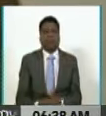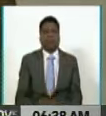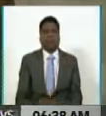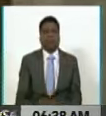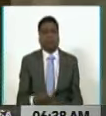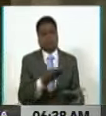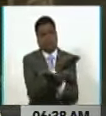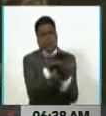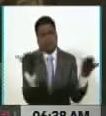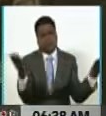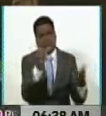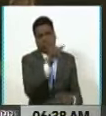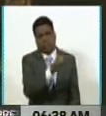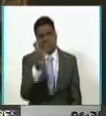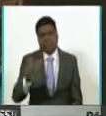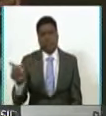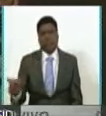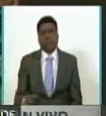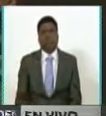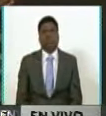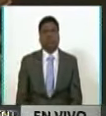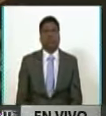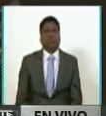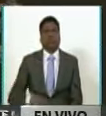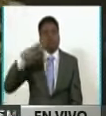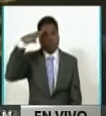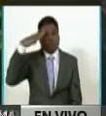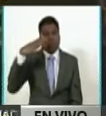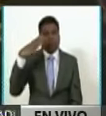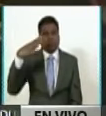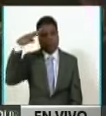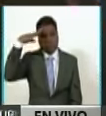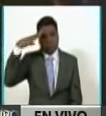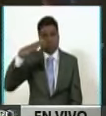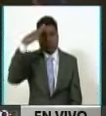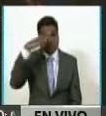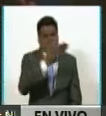milicianos, milicianas, soldados, soldadas,